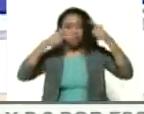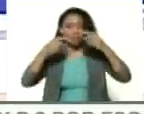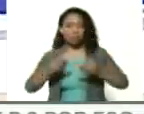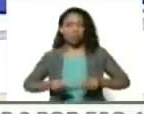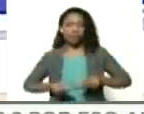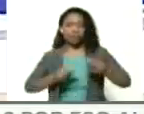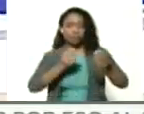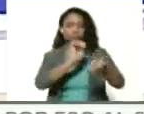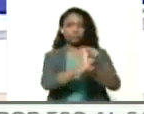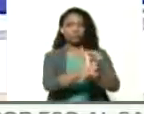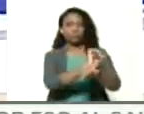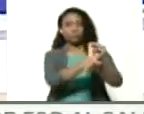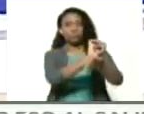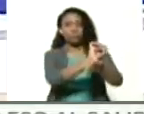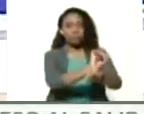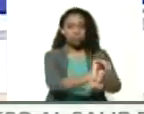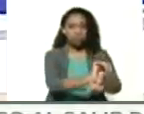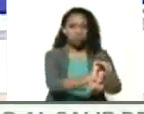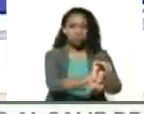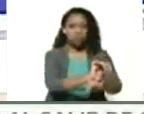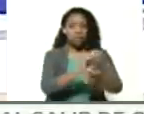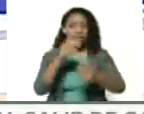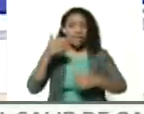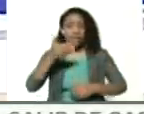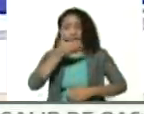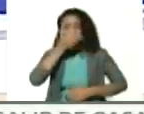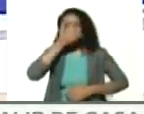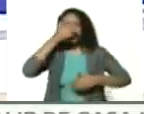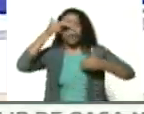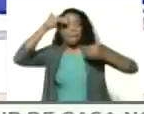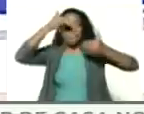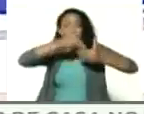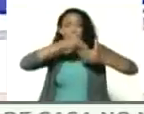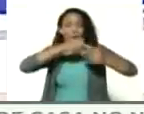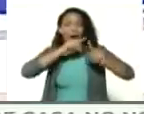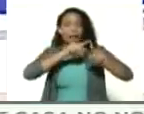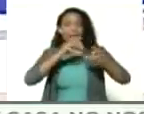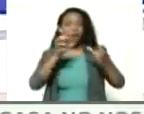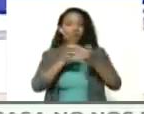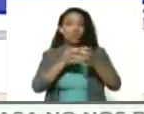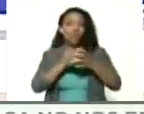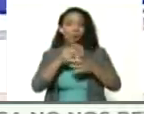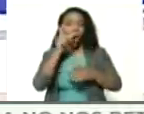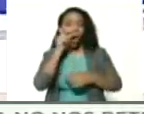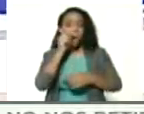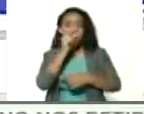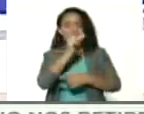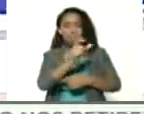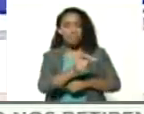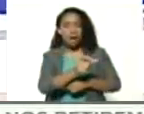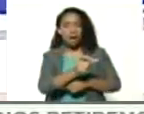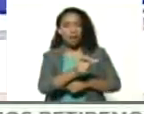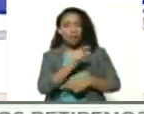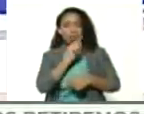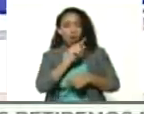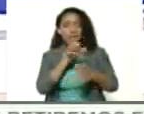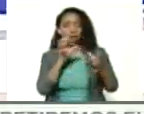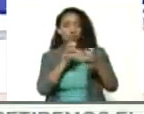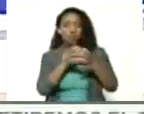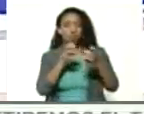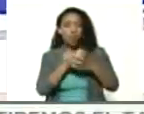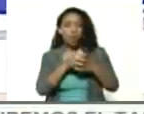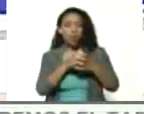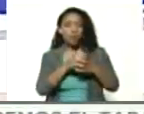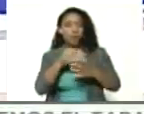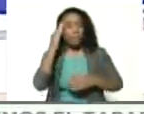sus captores, es secuestrado por esta élite de Fedecámara, por este grupo de